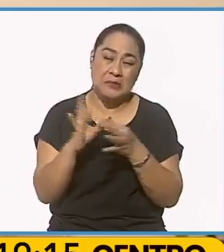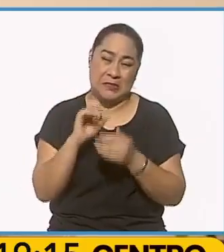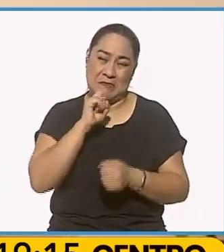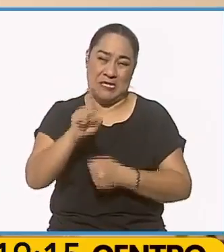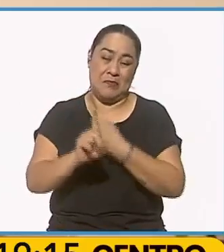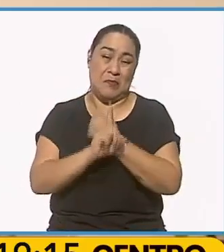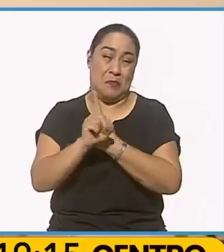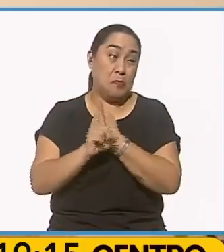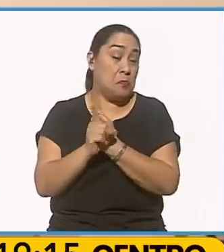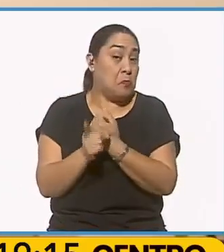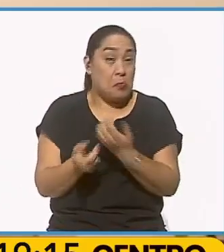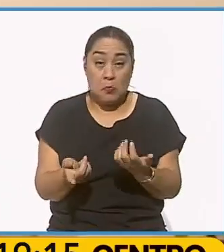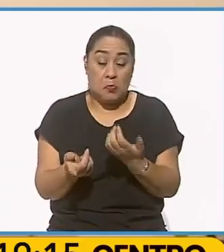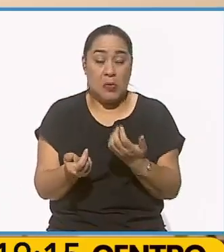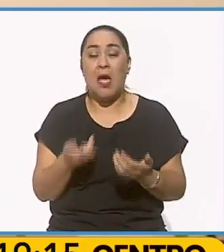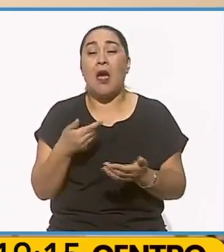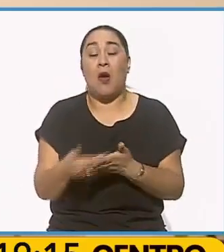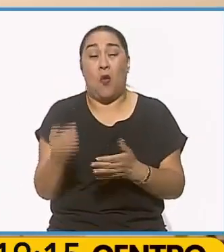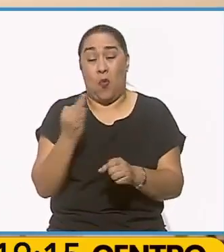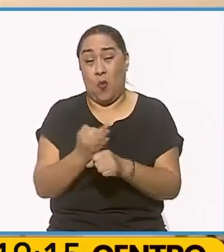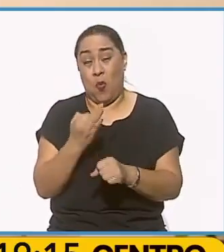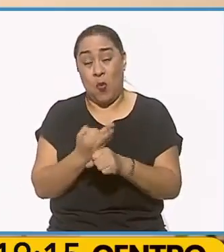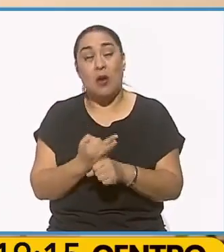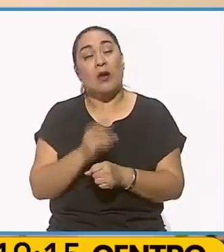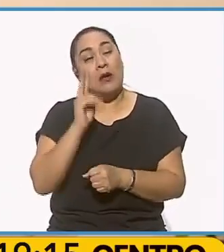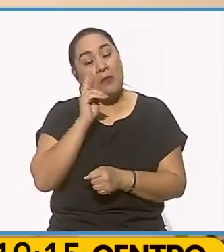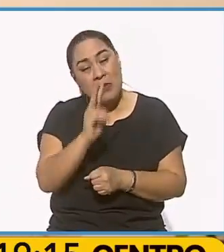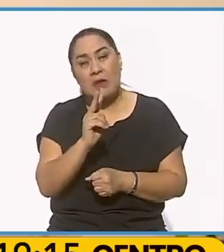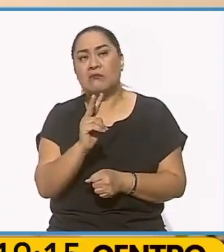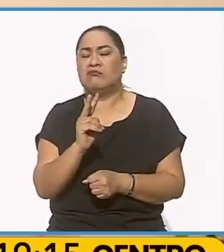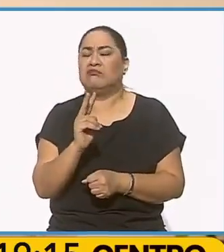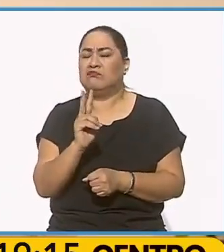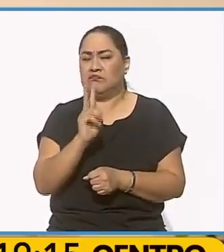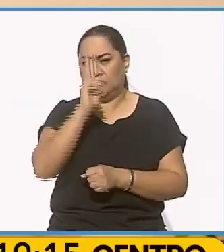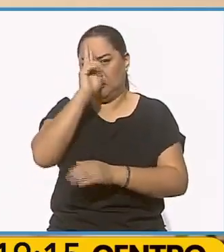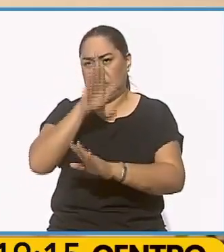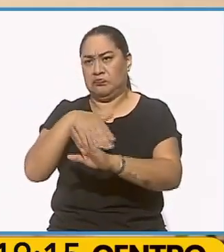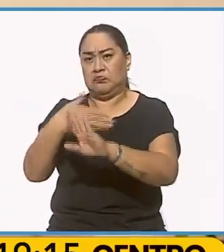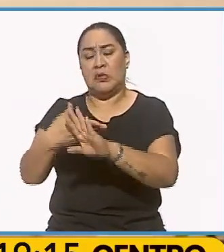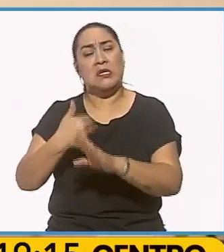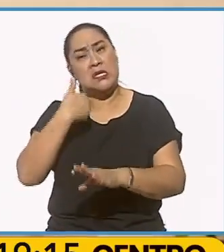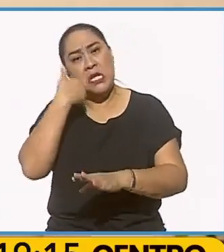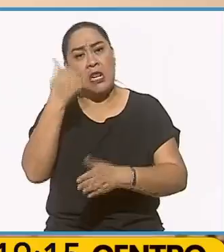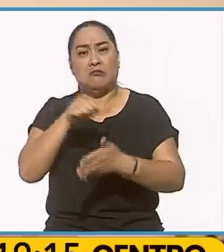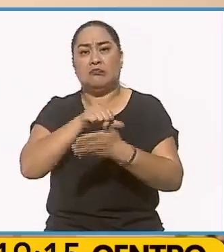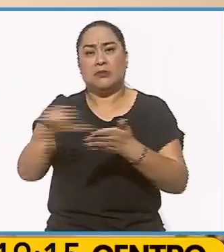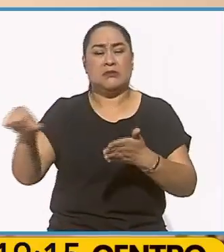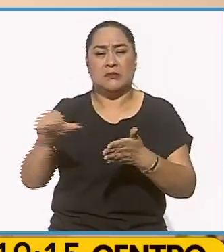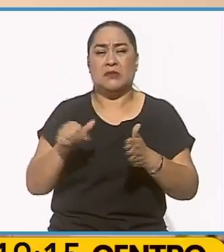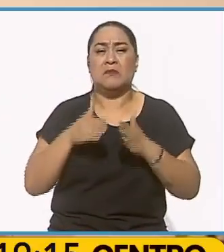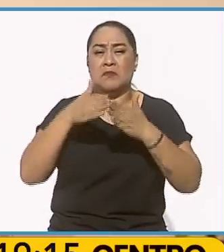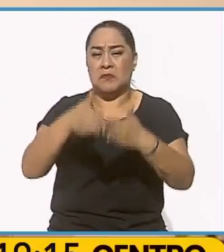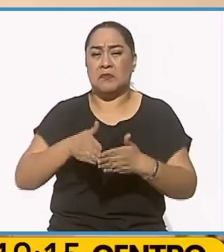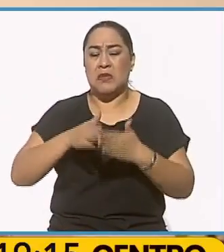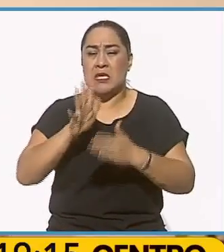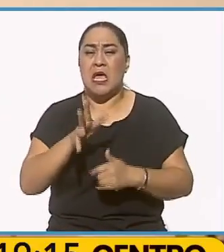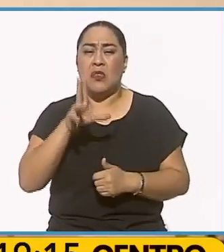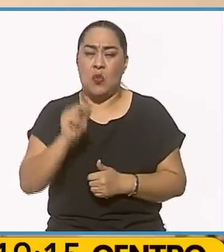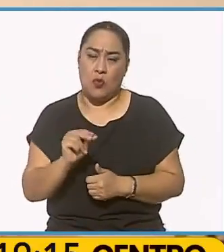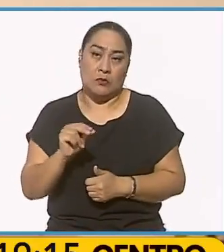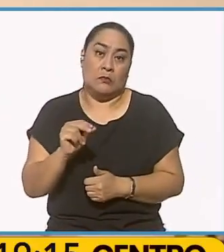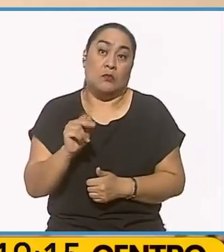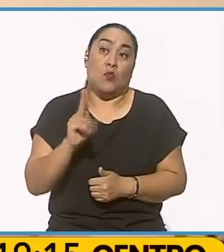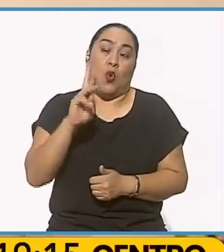esto, pero lo que ahora estamos viendo es una nueva fase de la agresión que tiene que ver con un bloqueo marítimo, con un bloqueo contra la